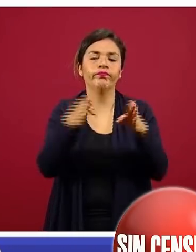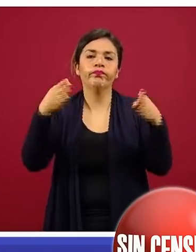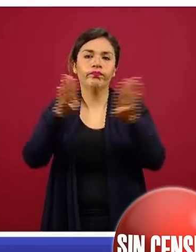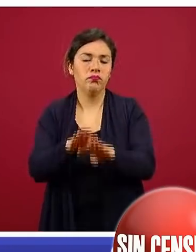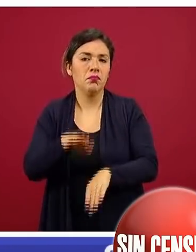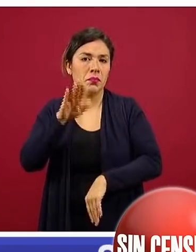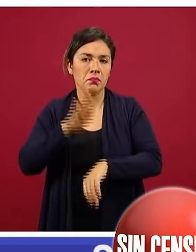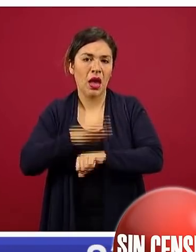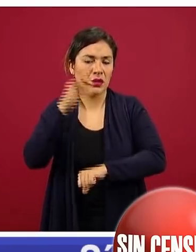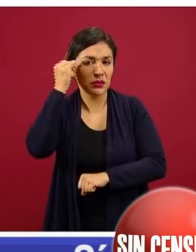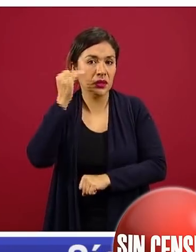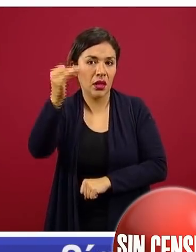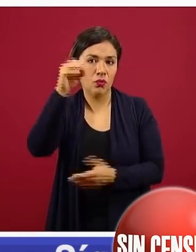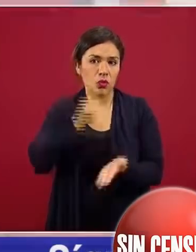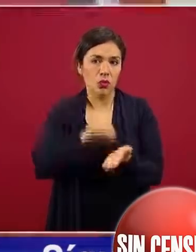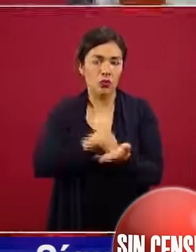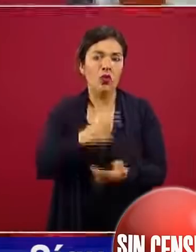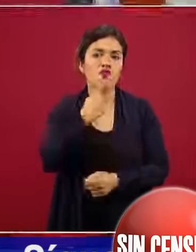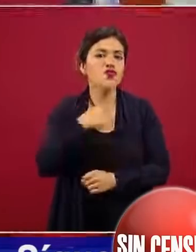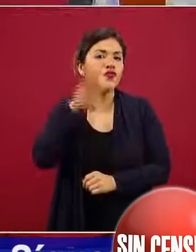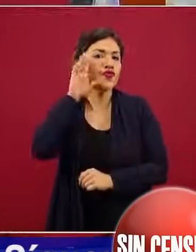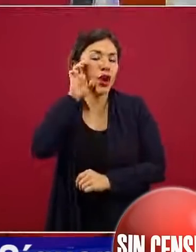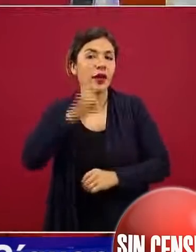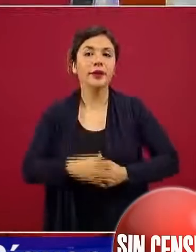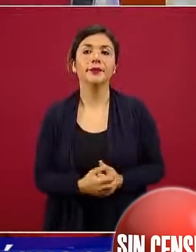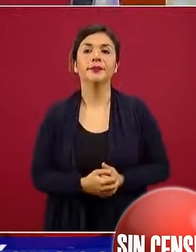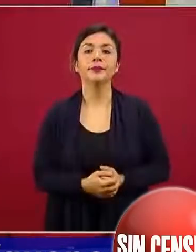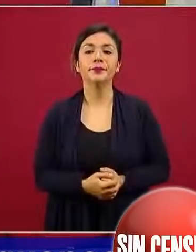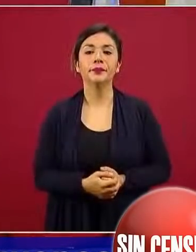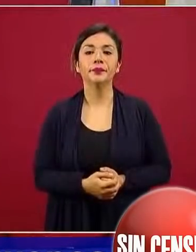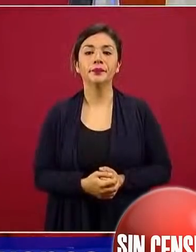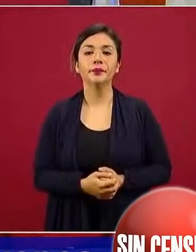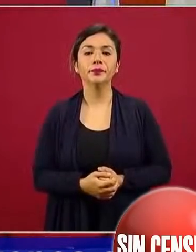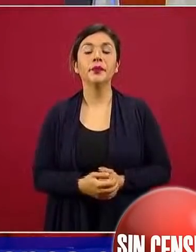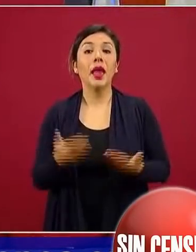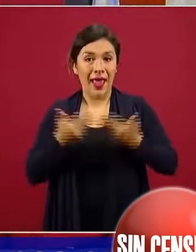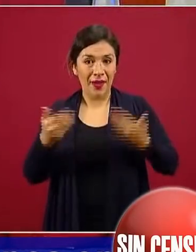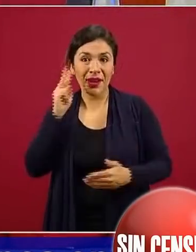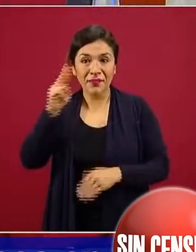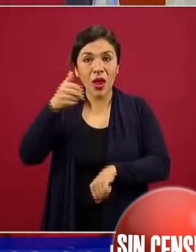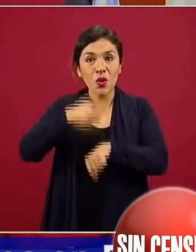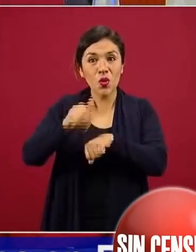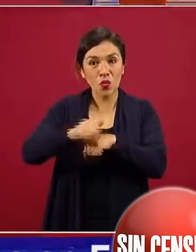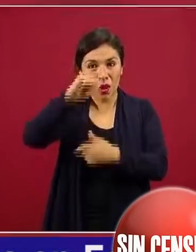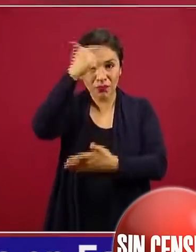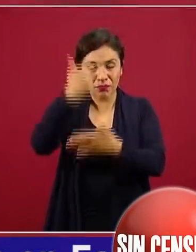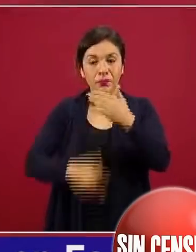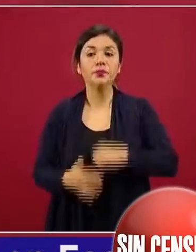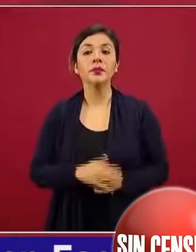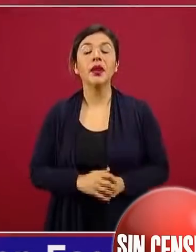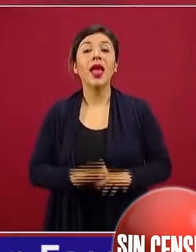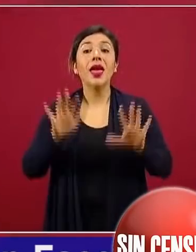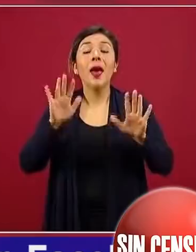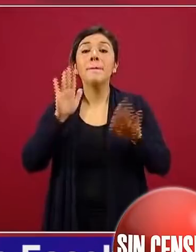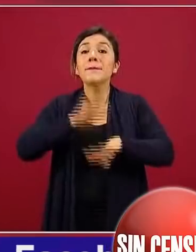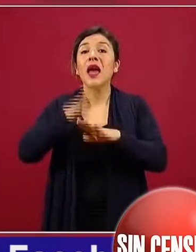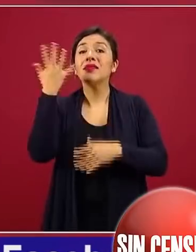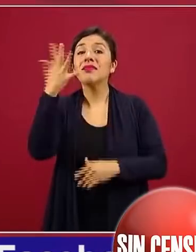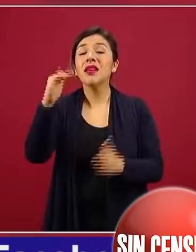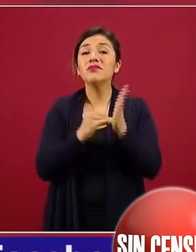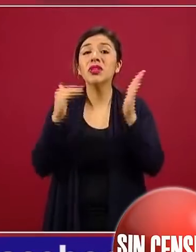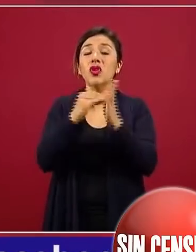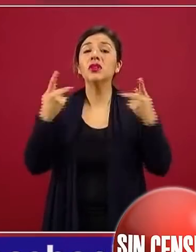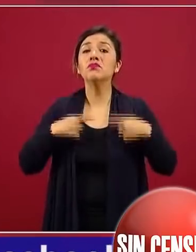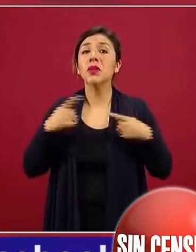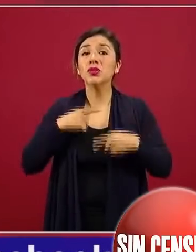congregación y esparcimiento. Vamos a ver los números ahora sí. Más de 10 millones de personas han